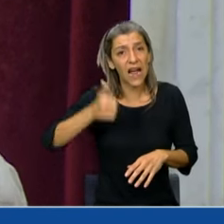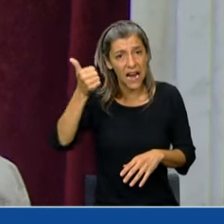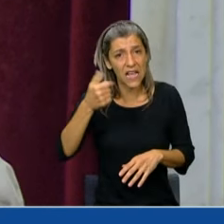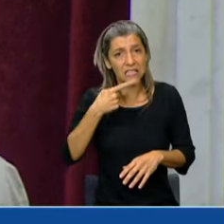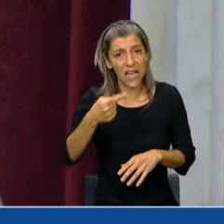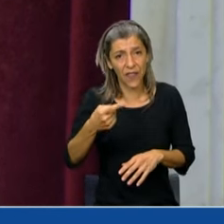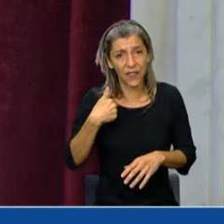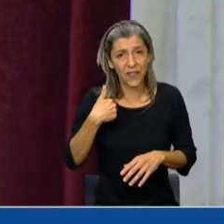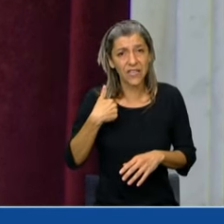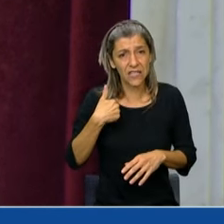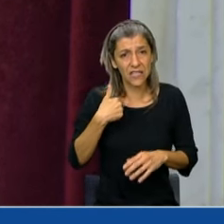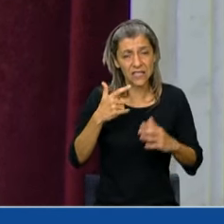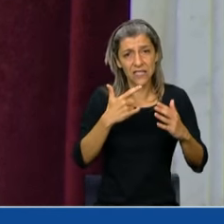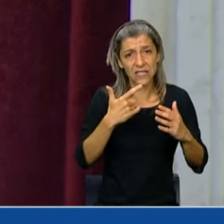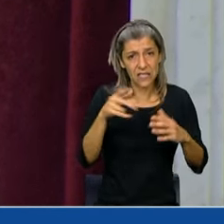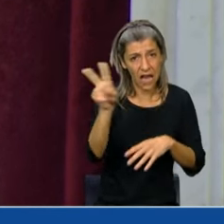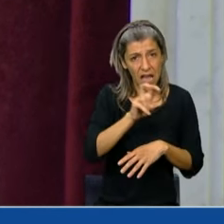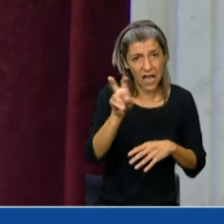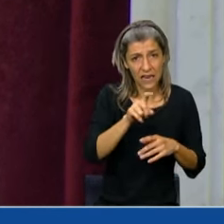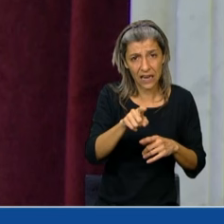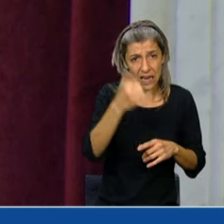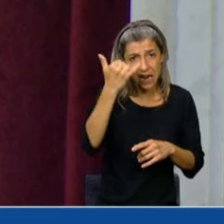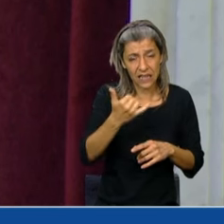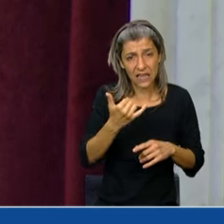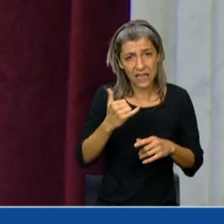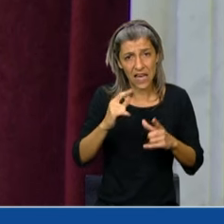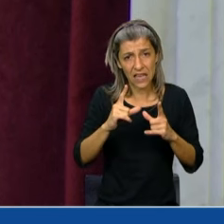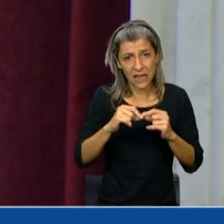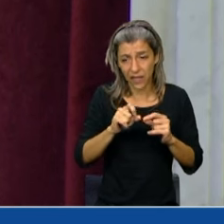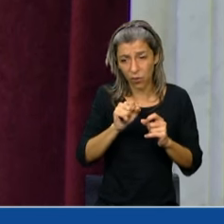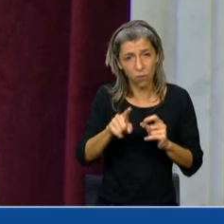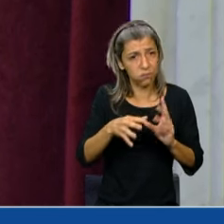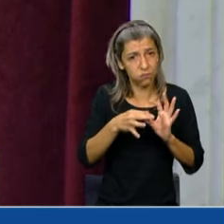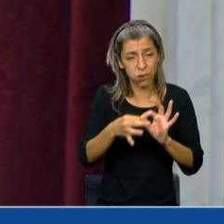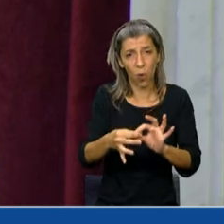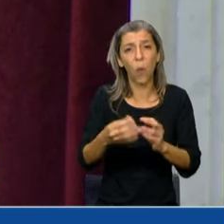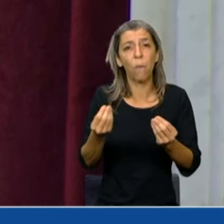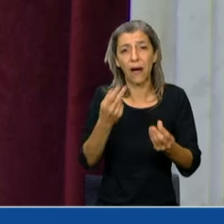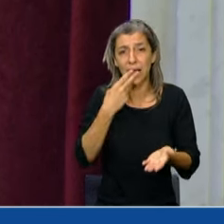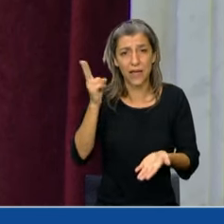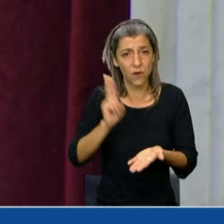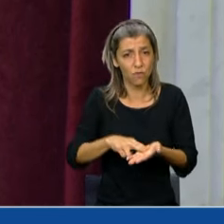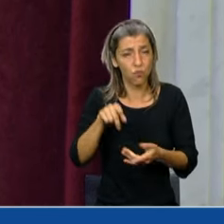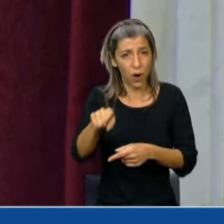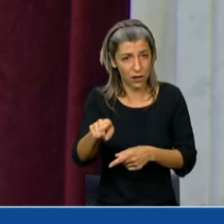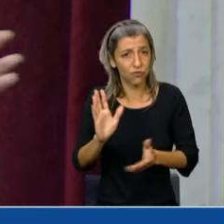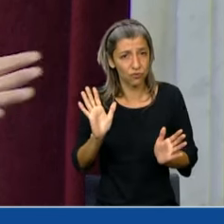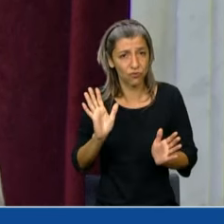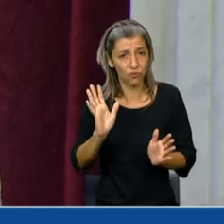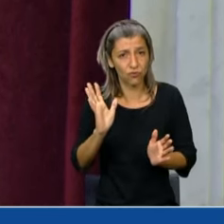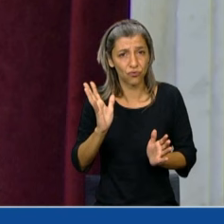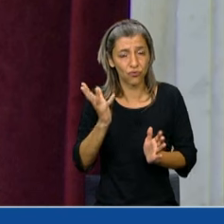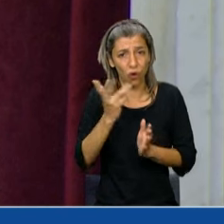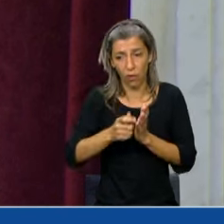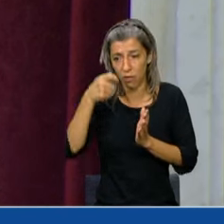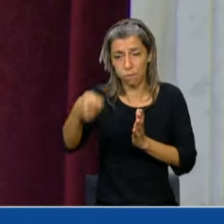un unos artículos específicamente dedicados a las deducciones de esta categoría tampoco lo tiene en cuenta agrega esto suelto como